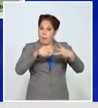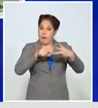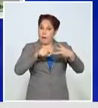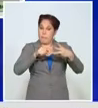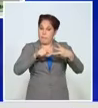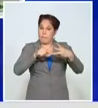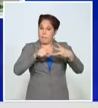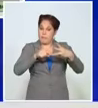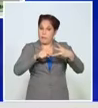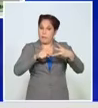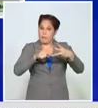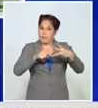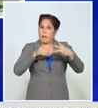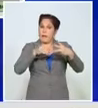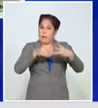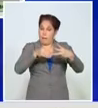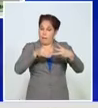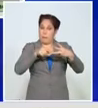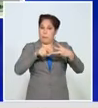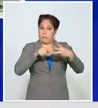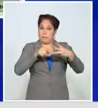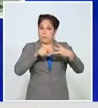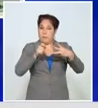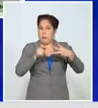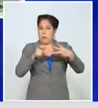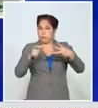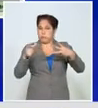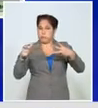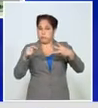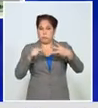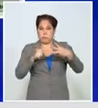al tercer lugar de las provincias con mayor tasa,